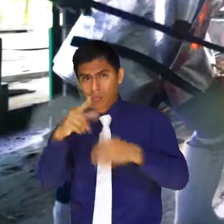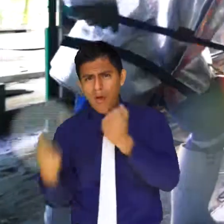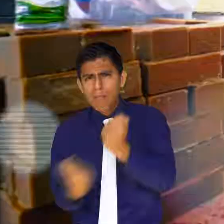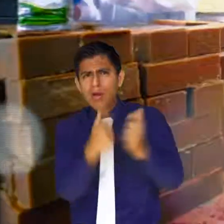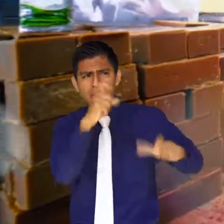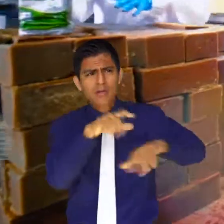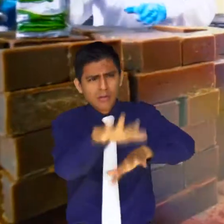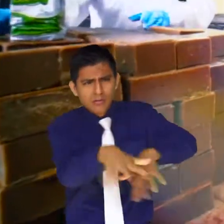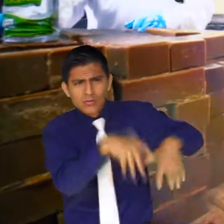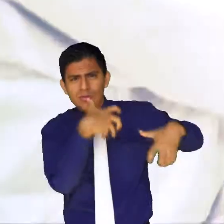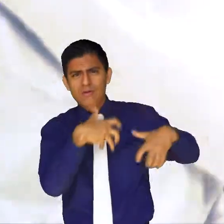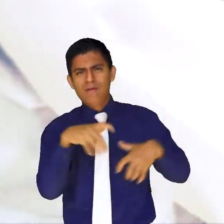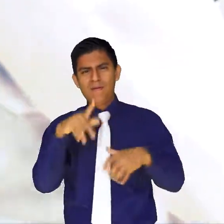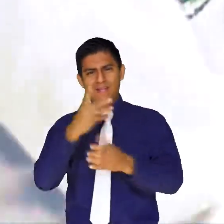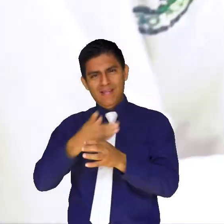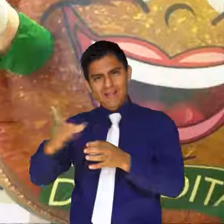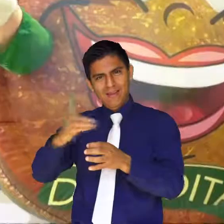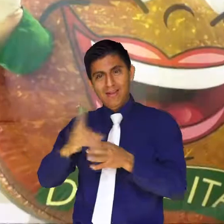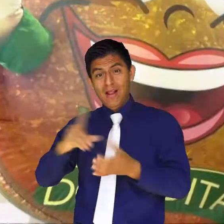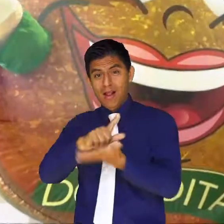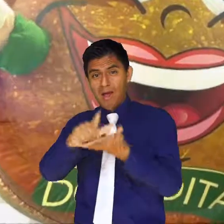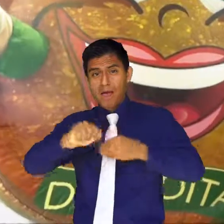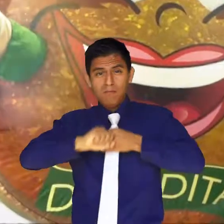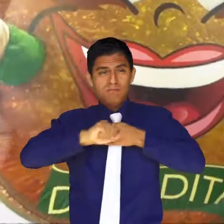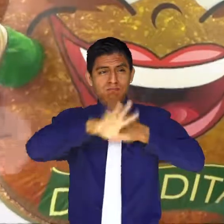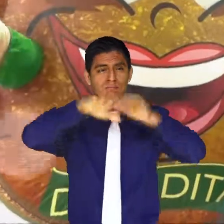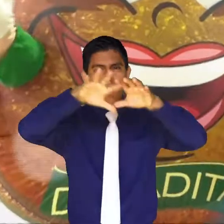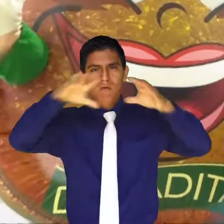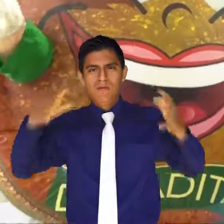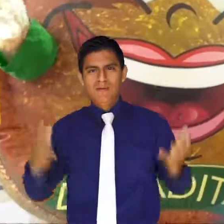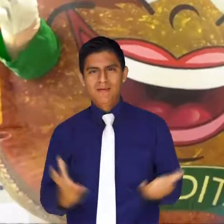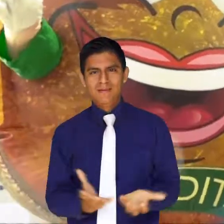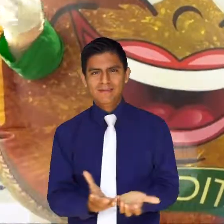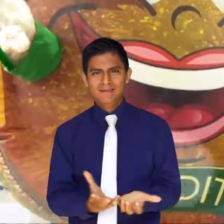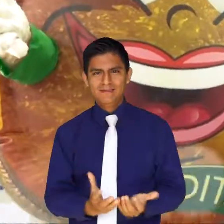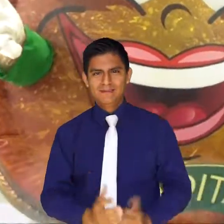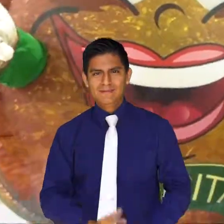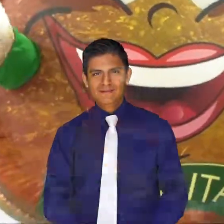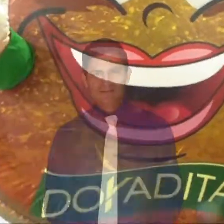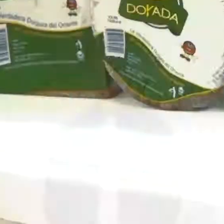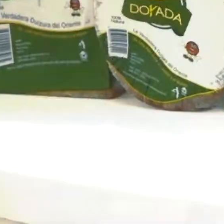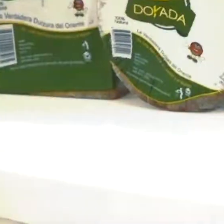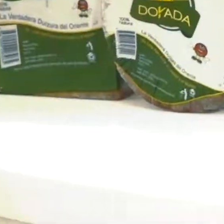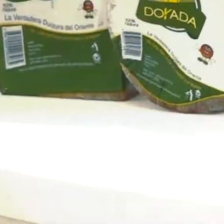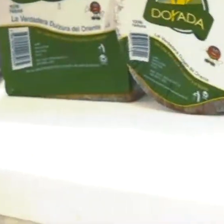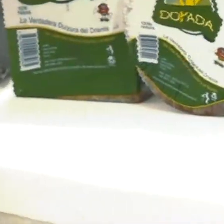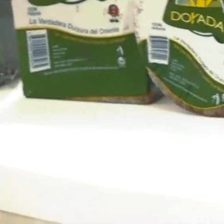aguagrenses. Consúmanlo nuestro, panela dorada del Aguagrio, para el Ecuador y el mundo.